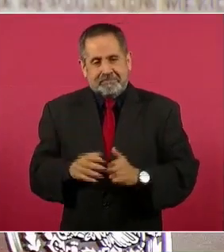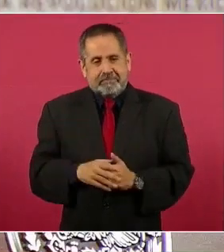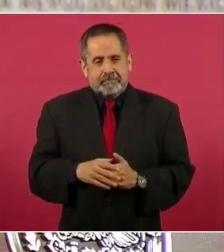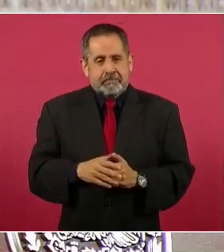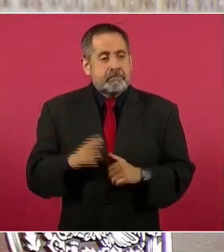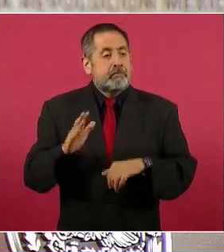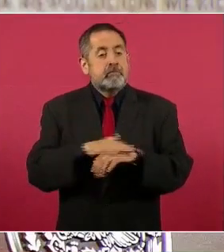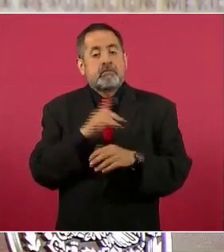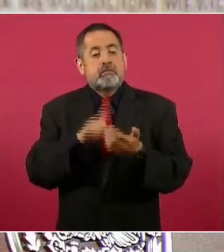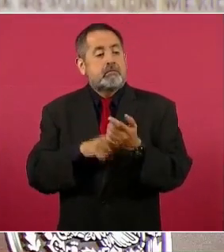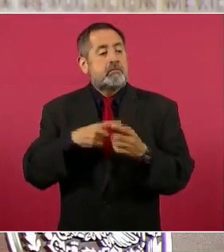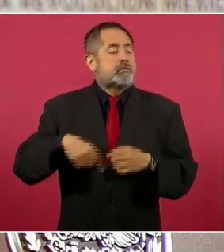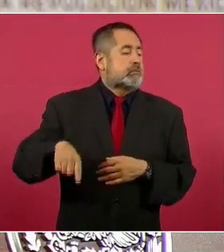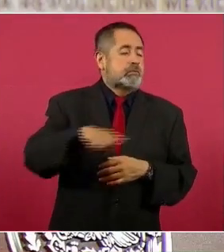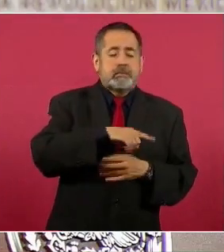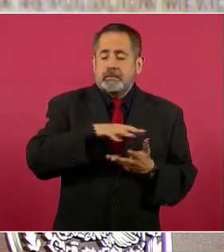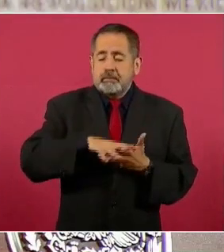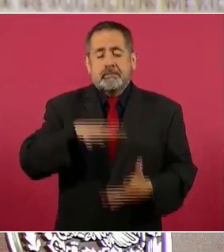Porque los presidentes